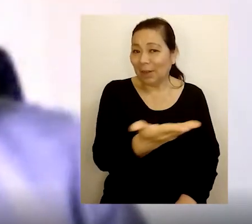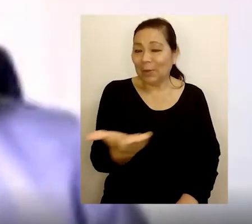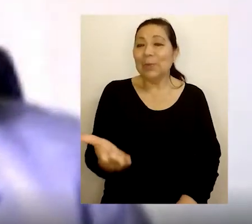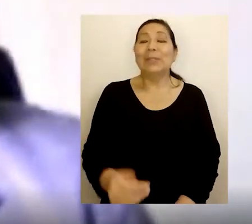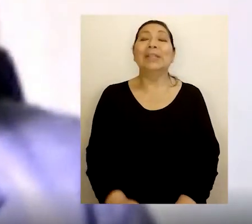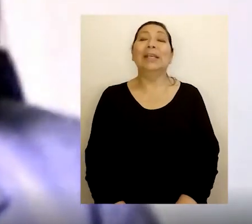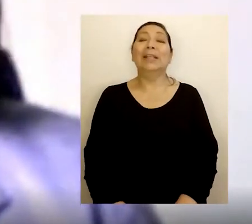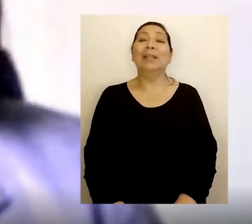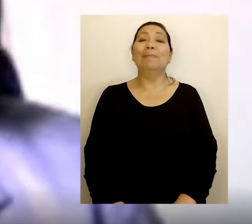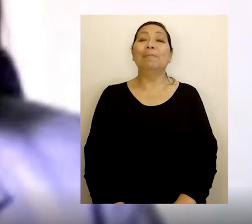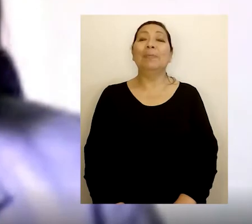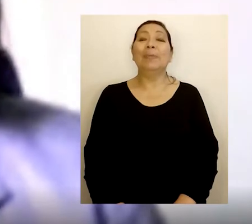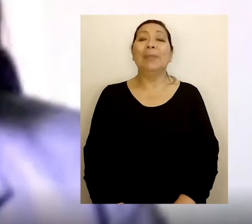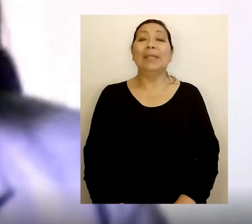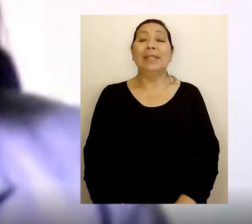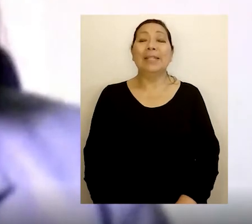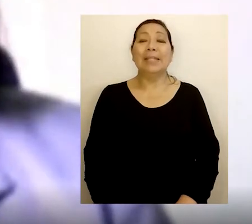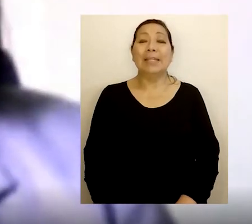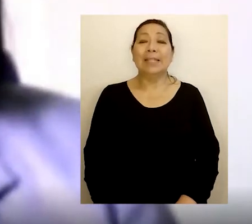siguiente.